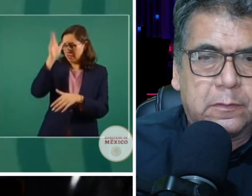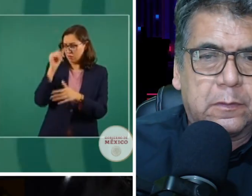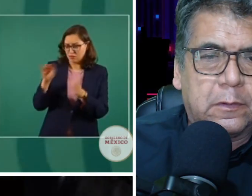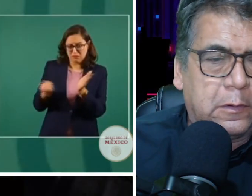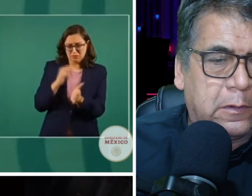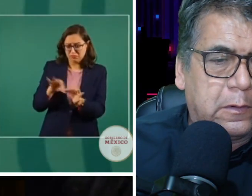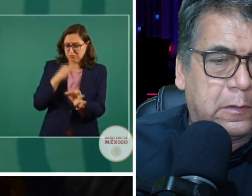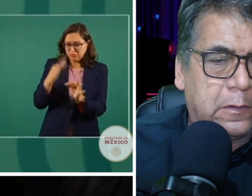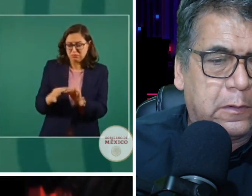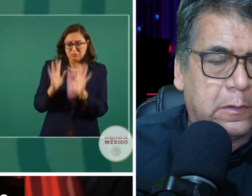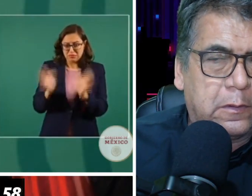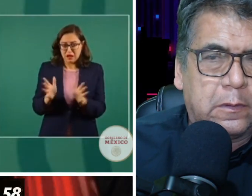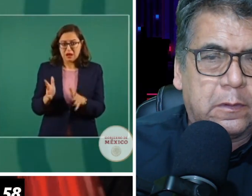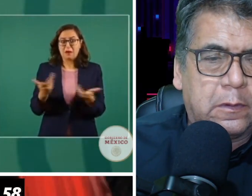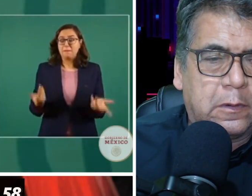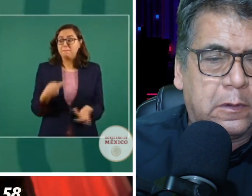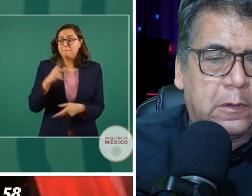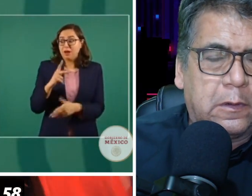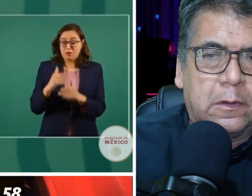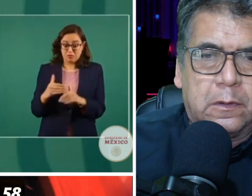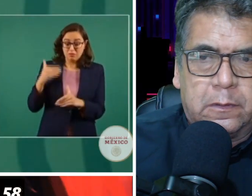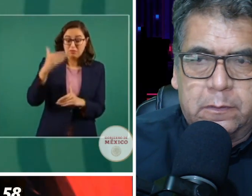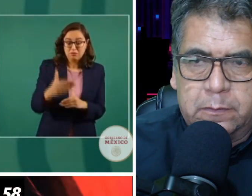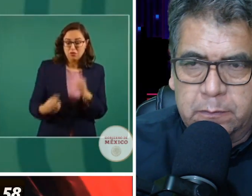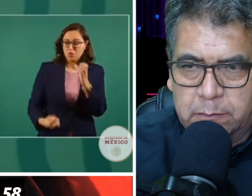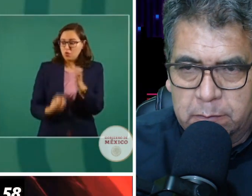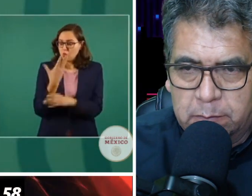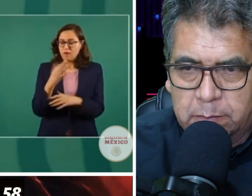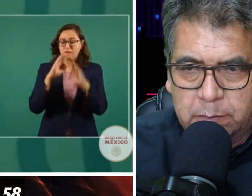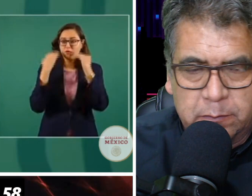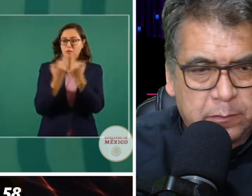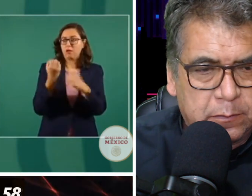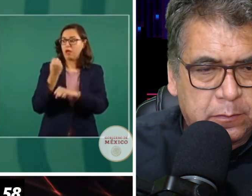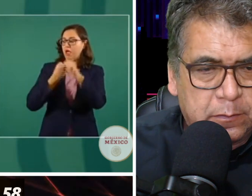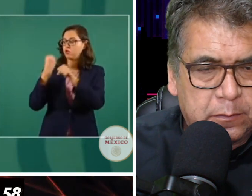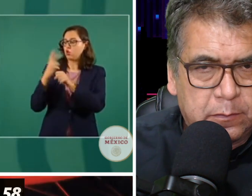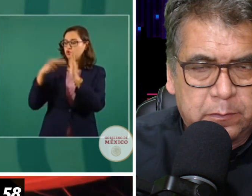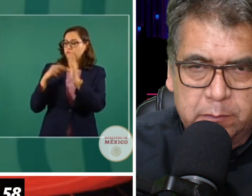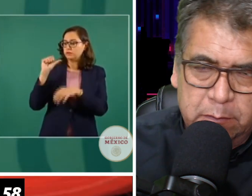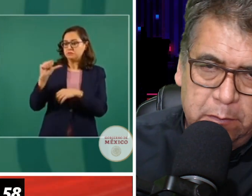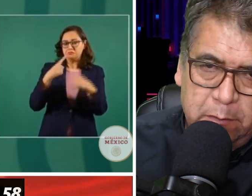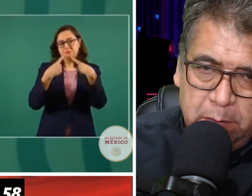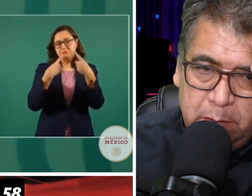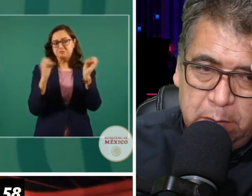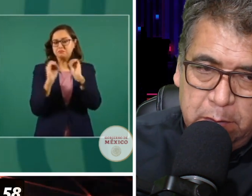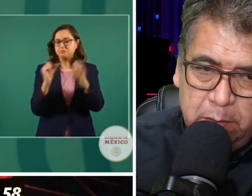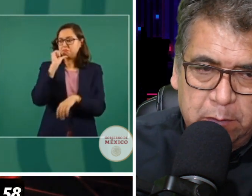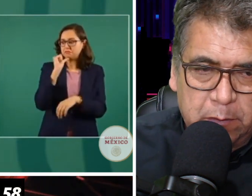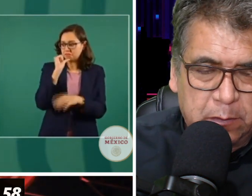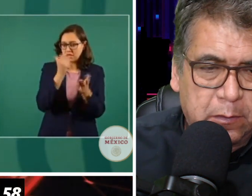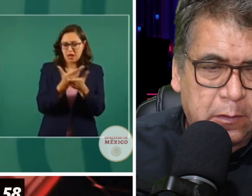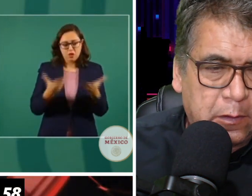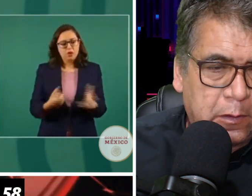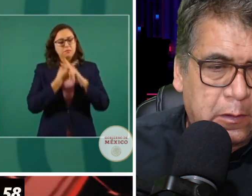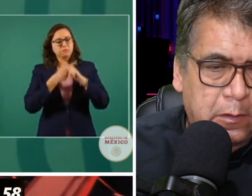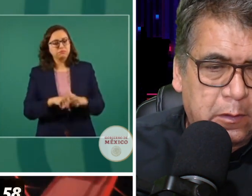etapa, no sé si desde 2016 no se había hecho este diálogo. Entonces México va a plantear sus prioridades y pensamos que el